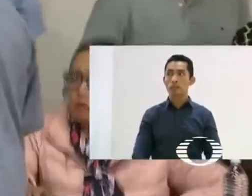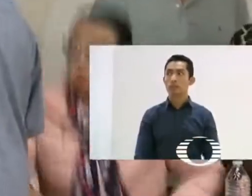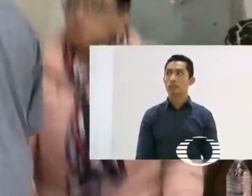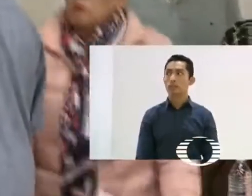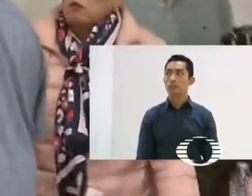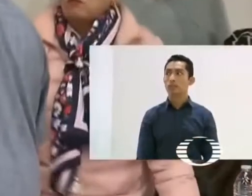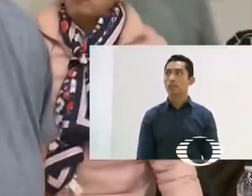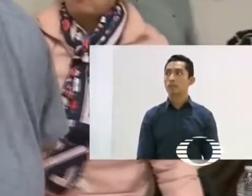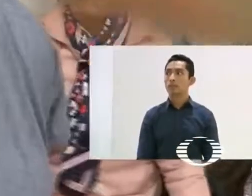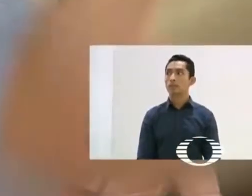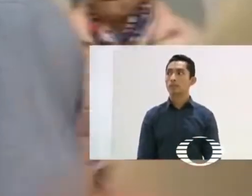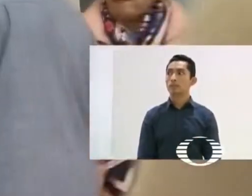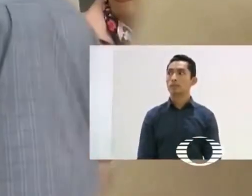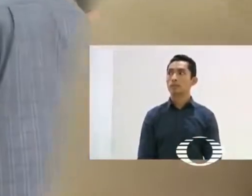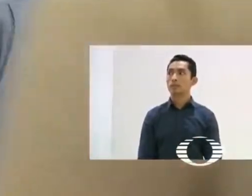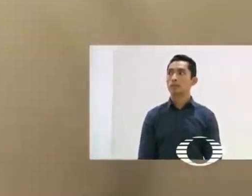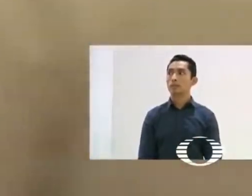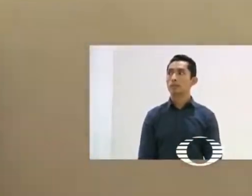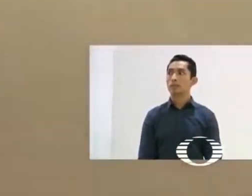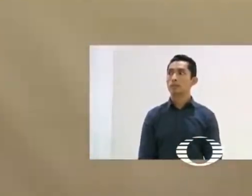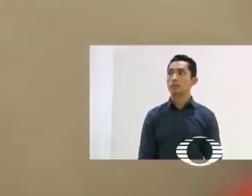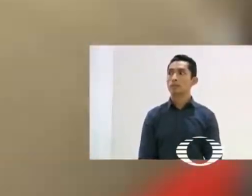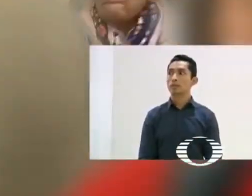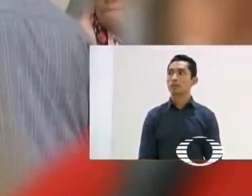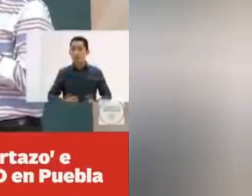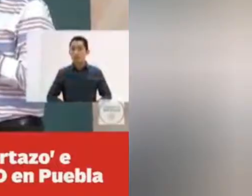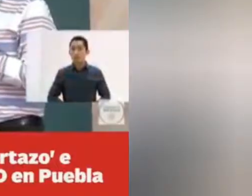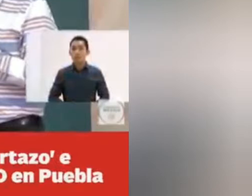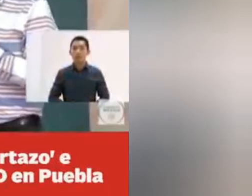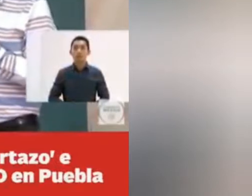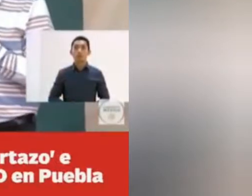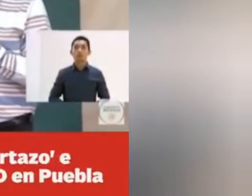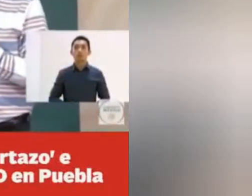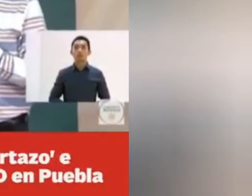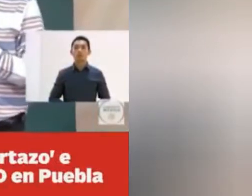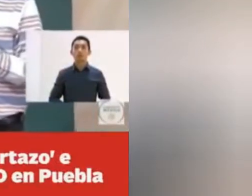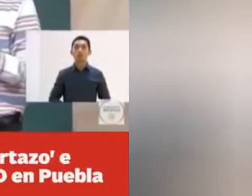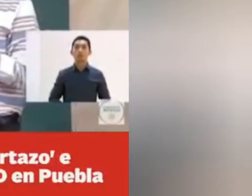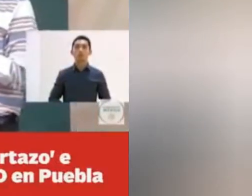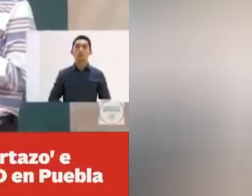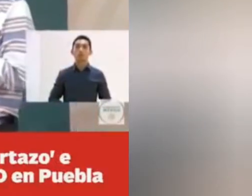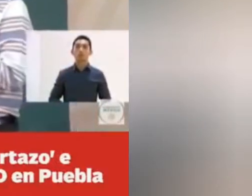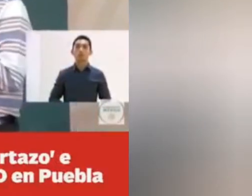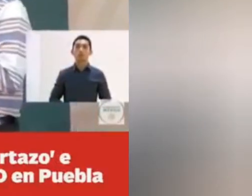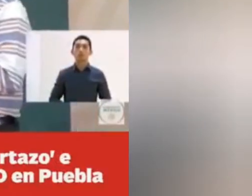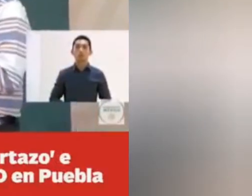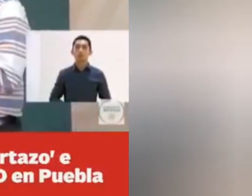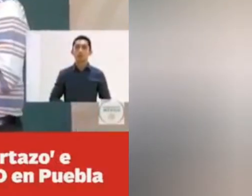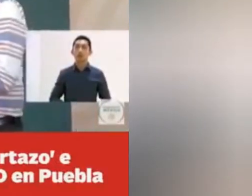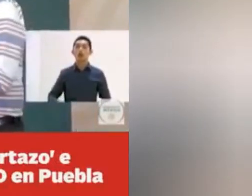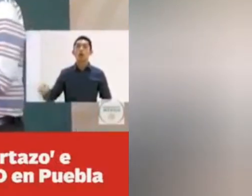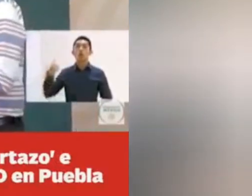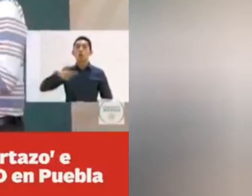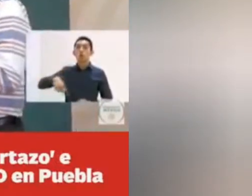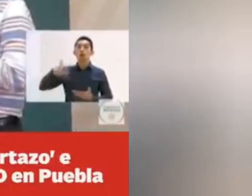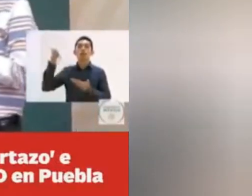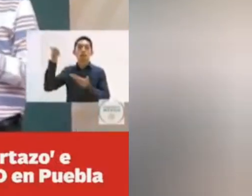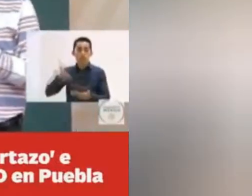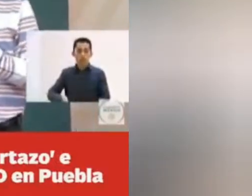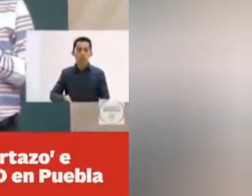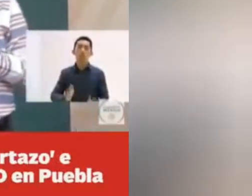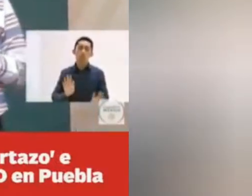y Tlaola que resultaron afectados por el paso del huracán Grace. Llegaron ustedes, son